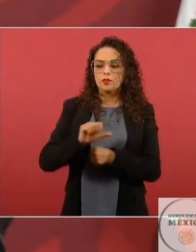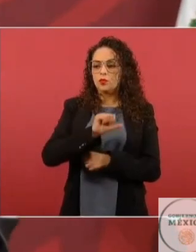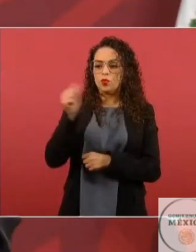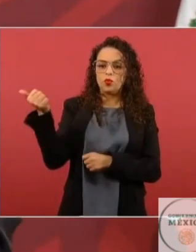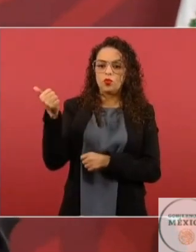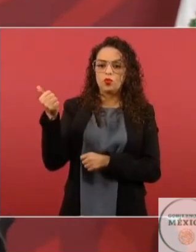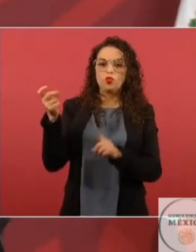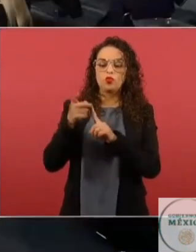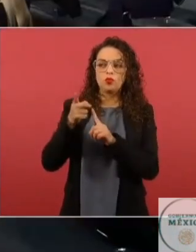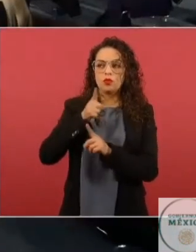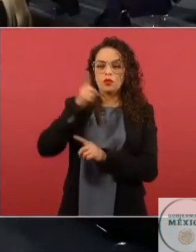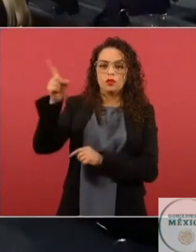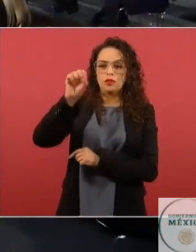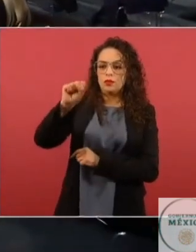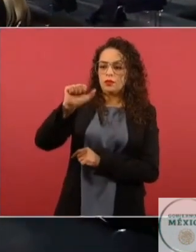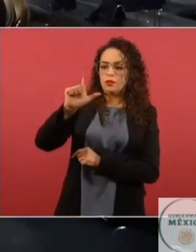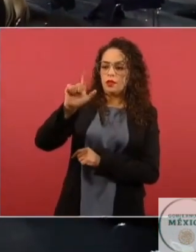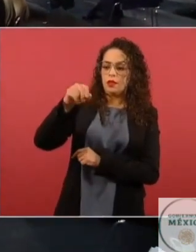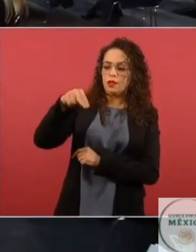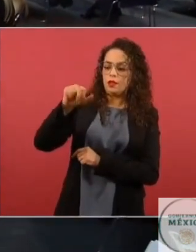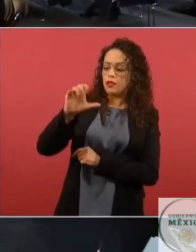que estos médicos no llegaran a México.